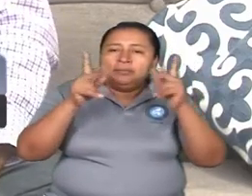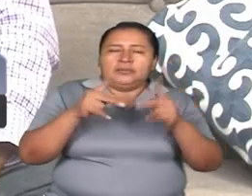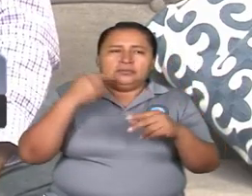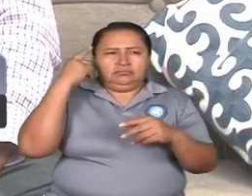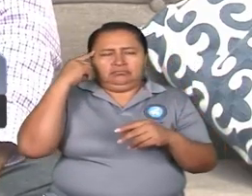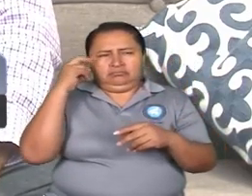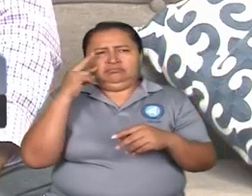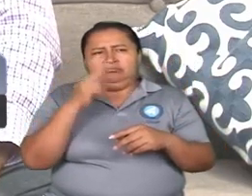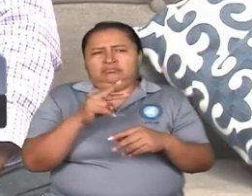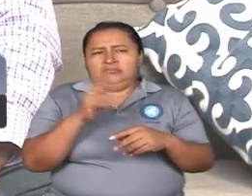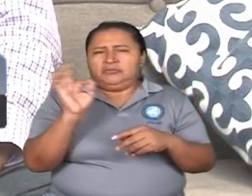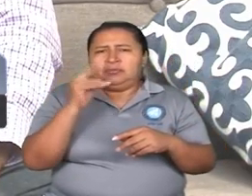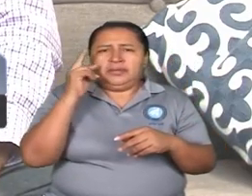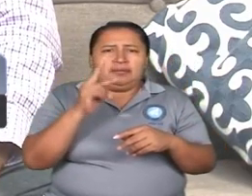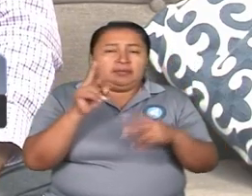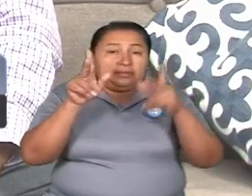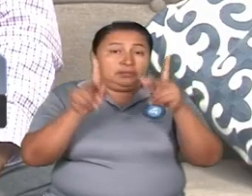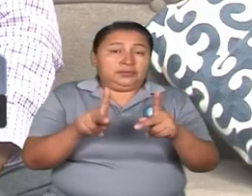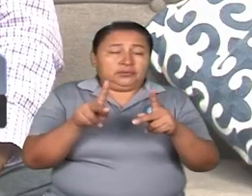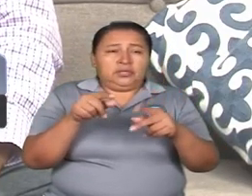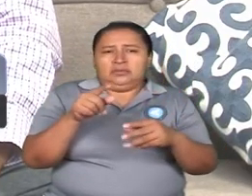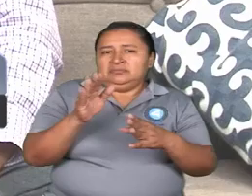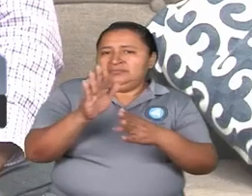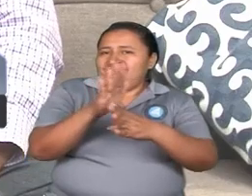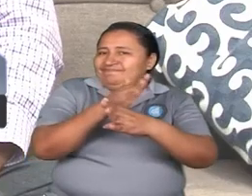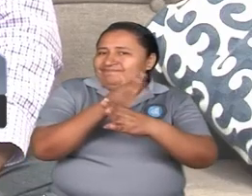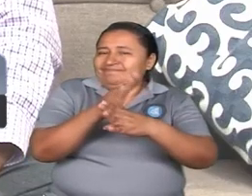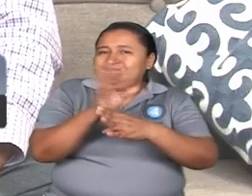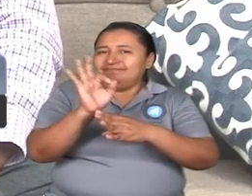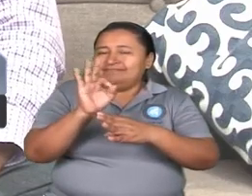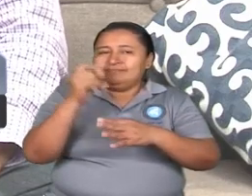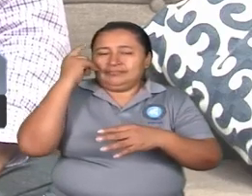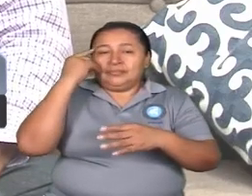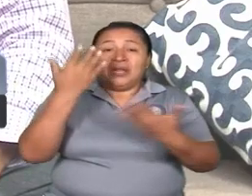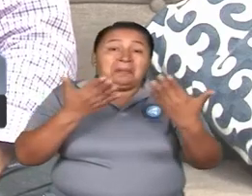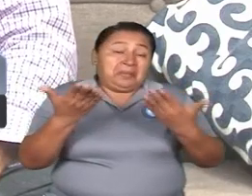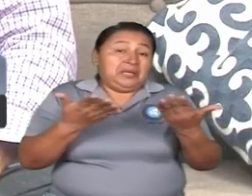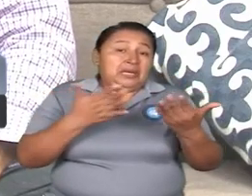percepción de la población no es quizás la más